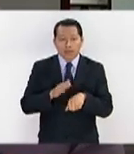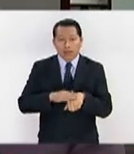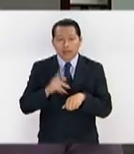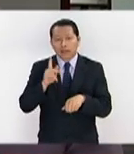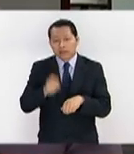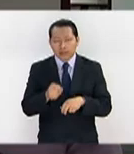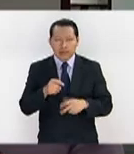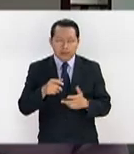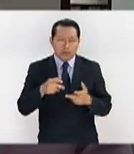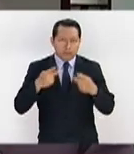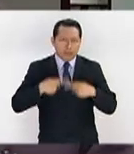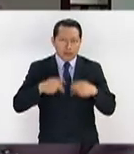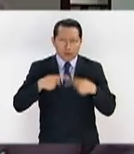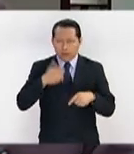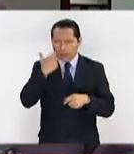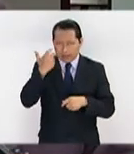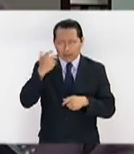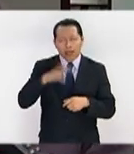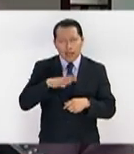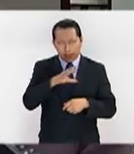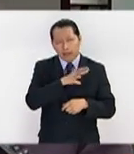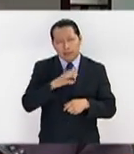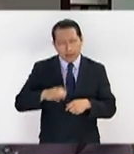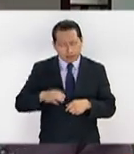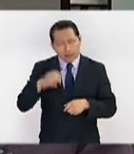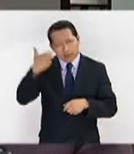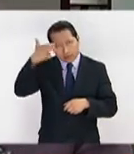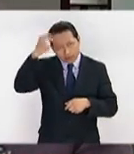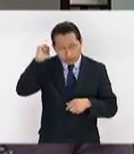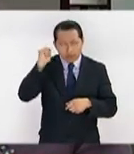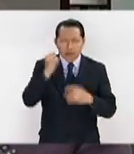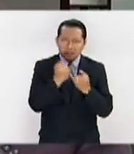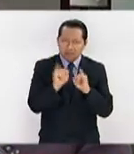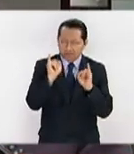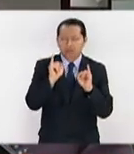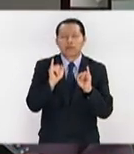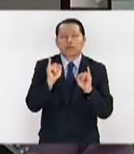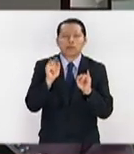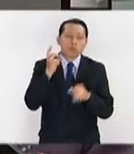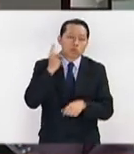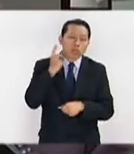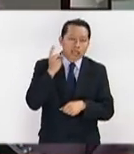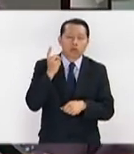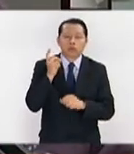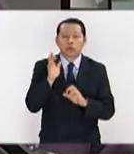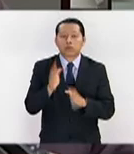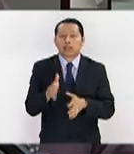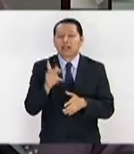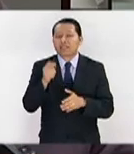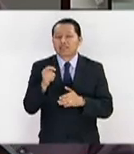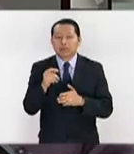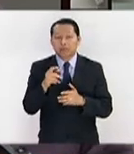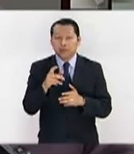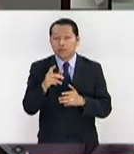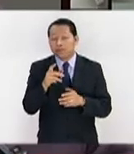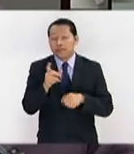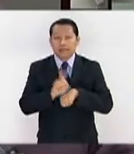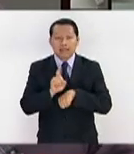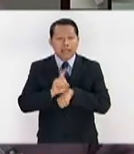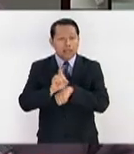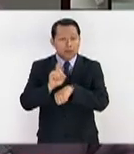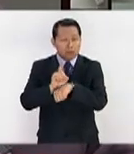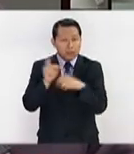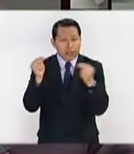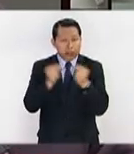de aspirantes a candidatos independientes a diputados que ya están arriba del promedio diario que